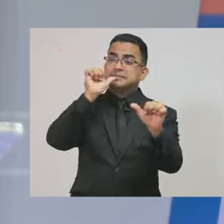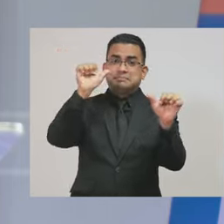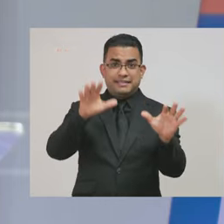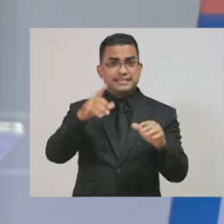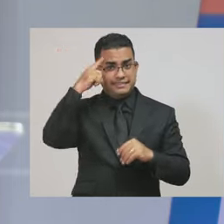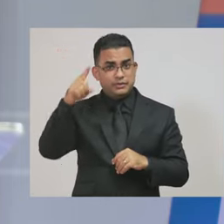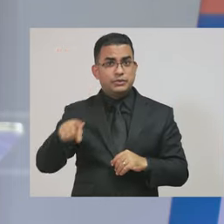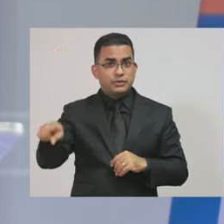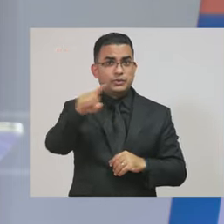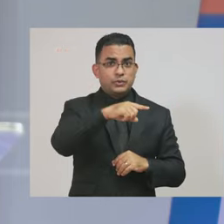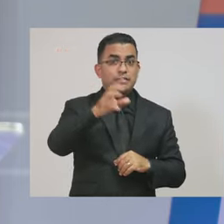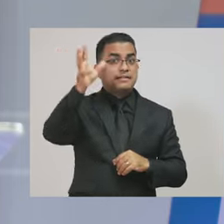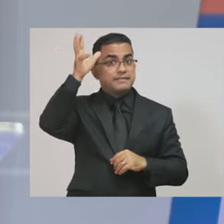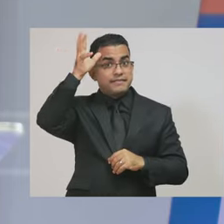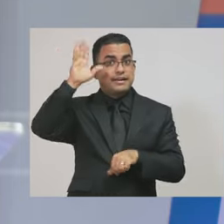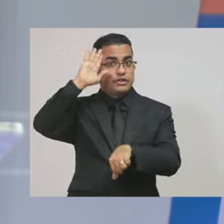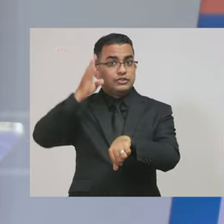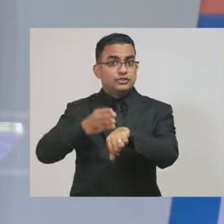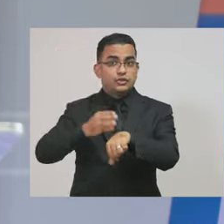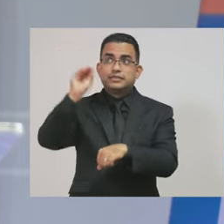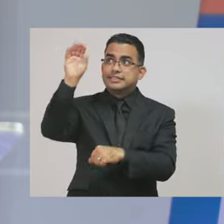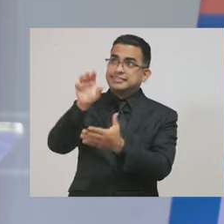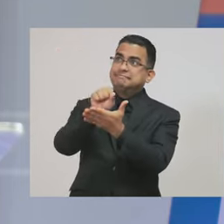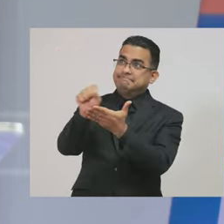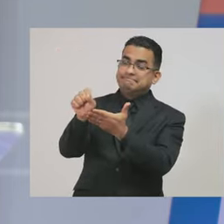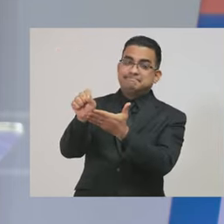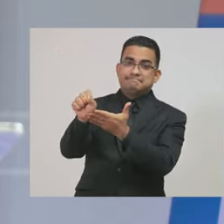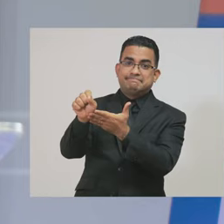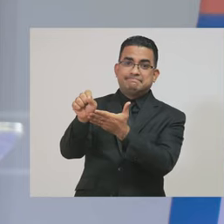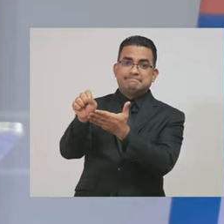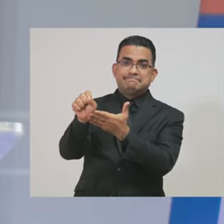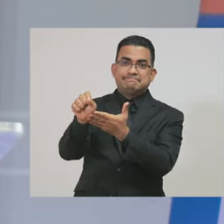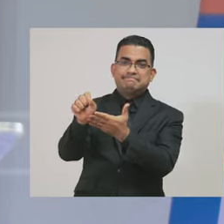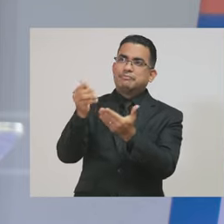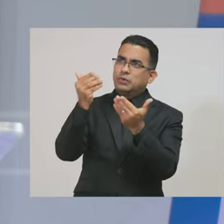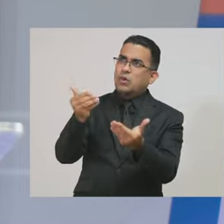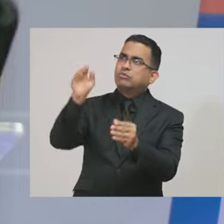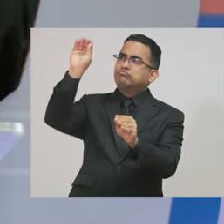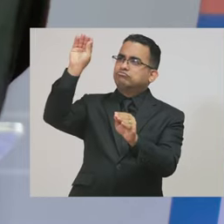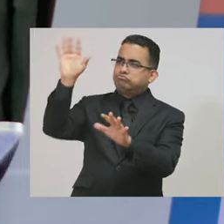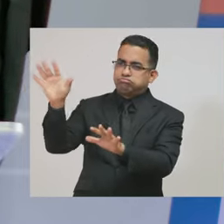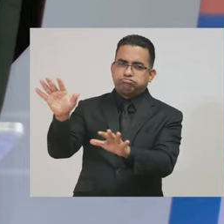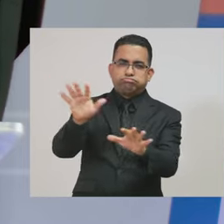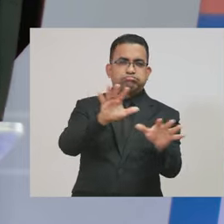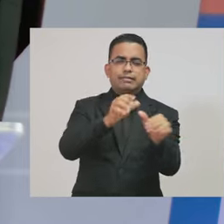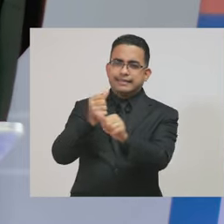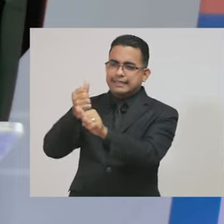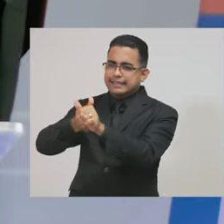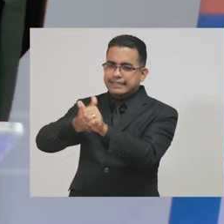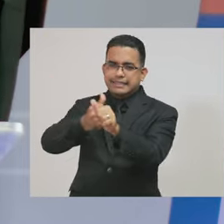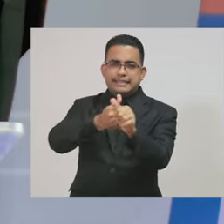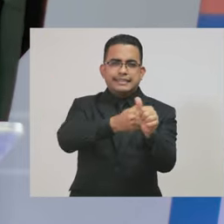bendición de dios todopoderoso padre hijo y espíritu santo descienda sobre